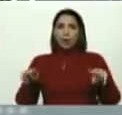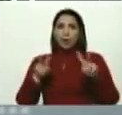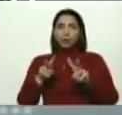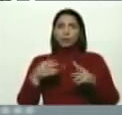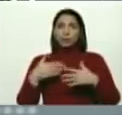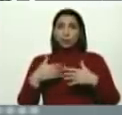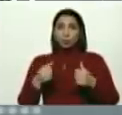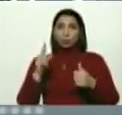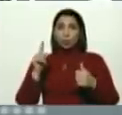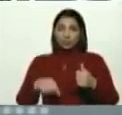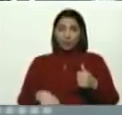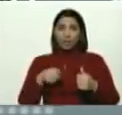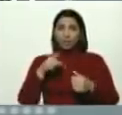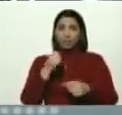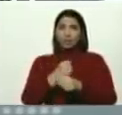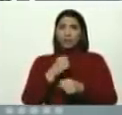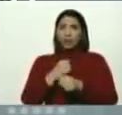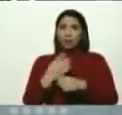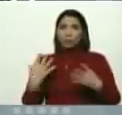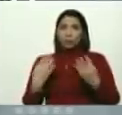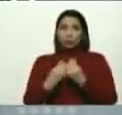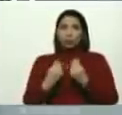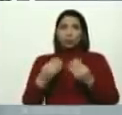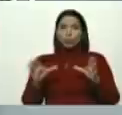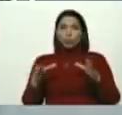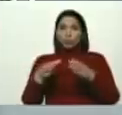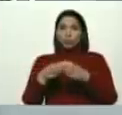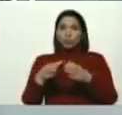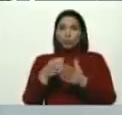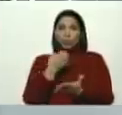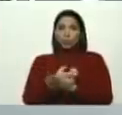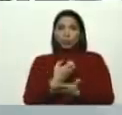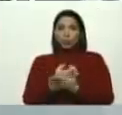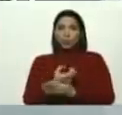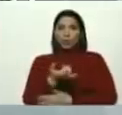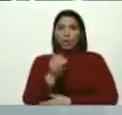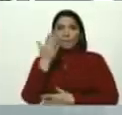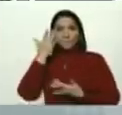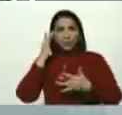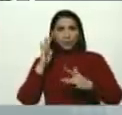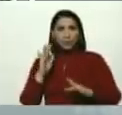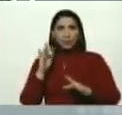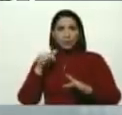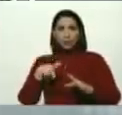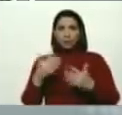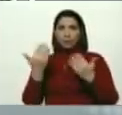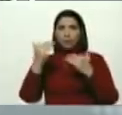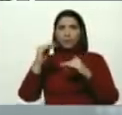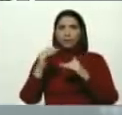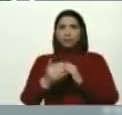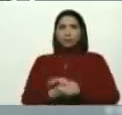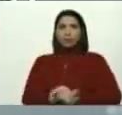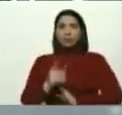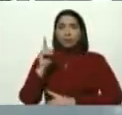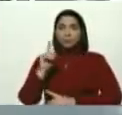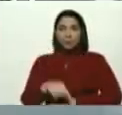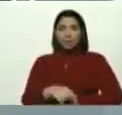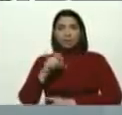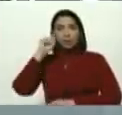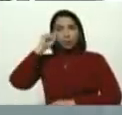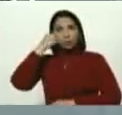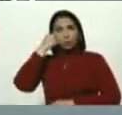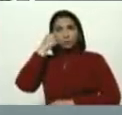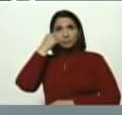un sector que ha venido trabajando con el equipo económico y que estaba previsto para esta fase. Y también, bueno,